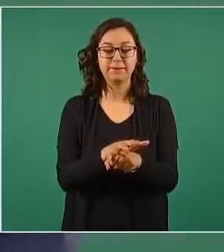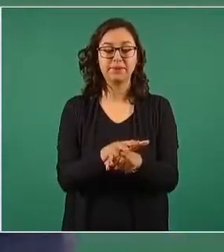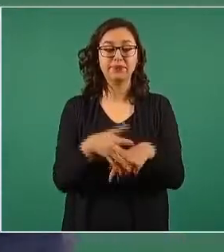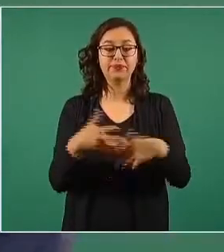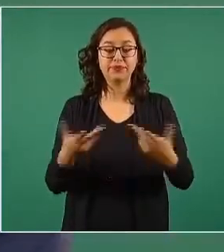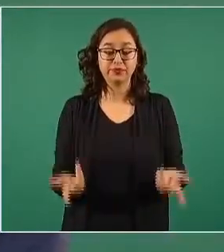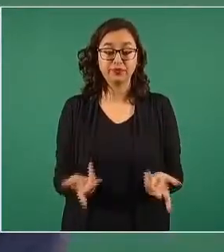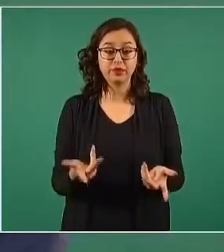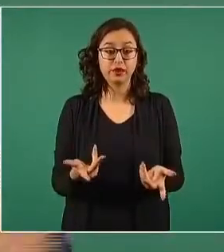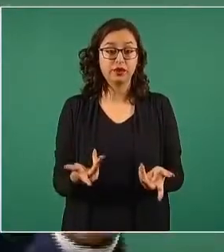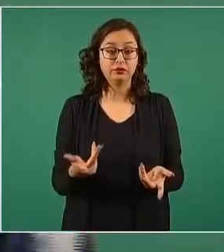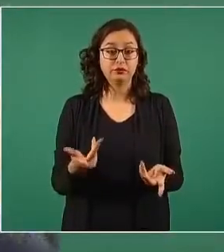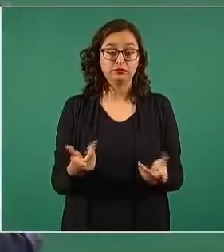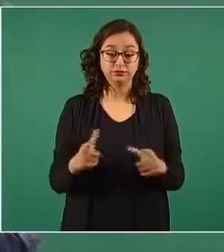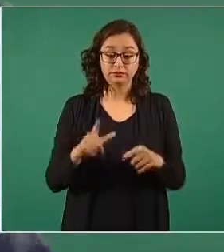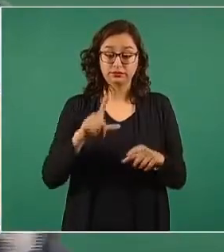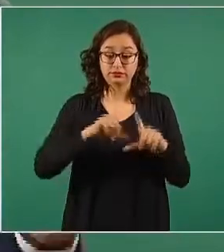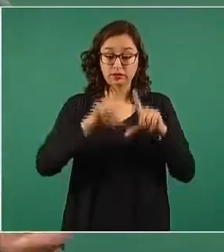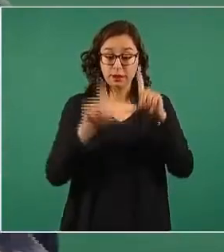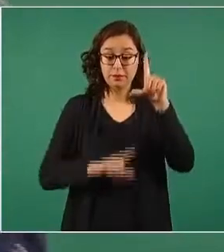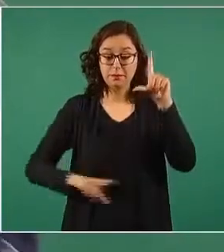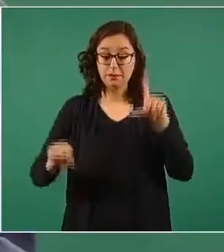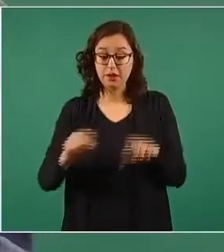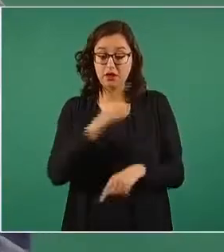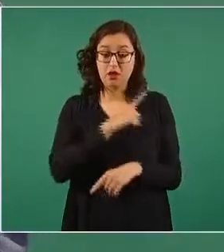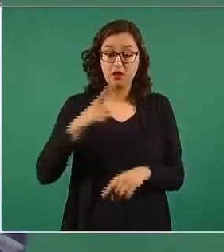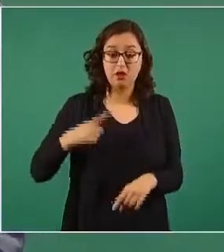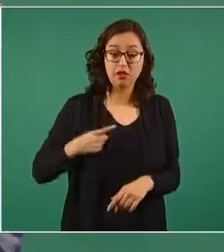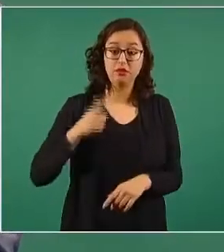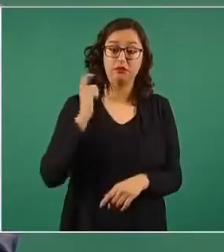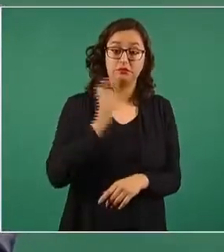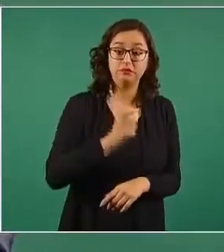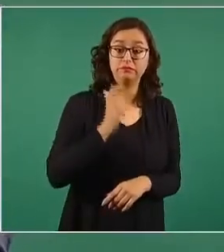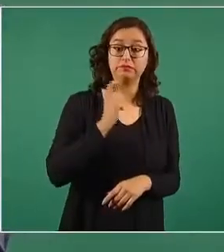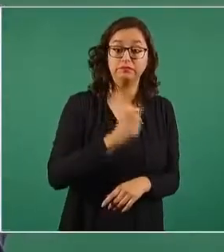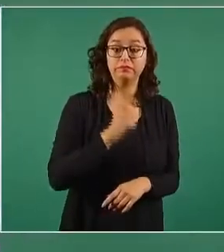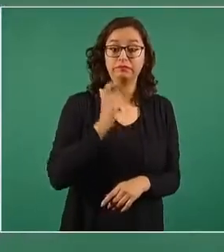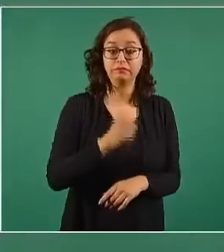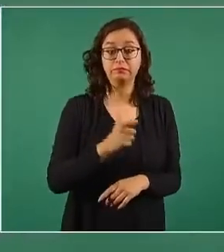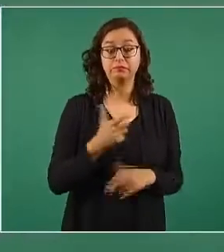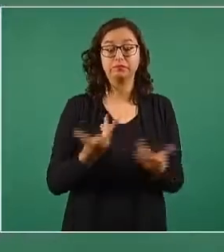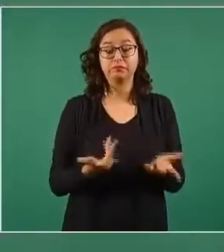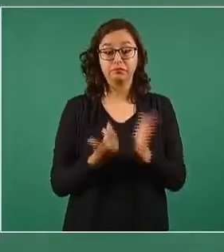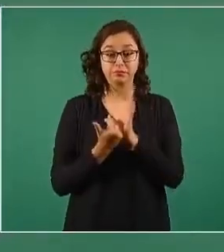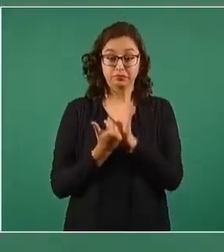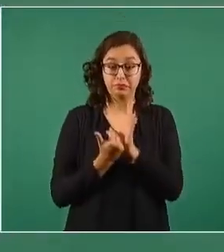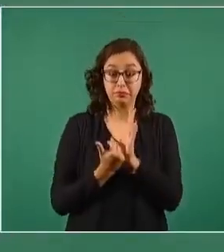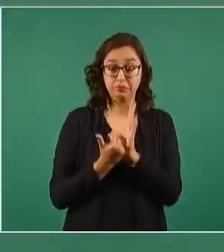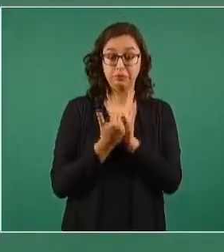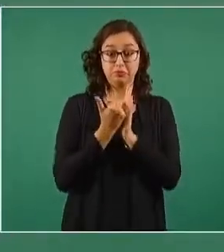la deuda en el gobierno nuestro se incremente menos